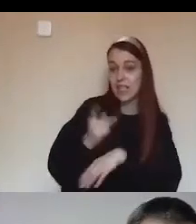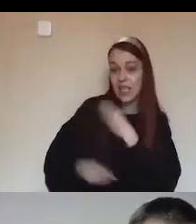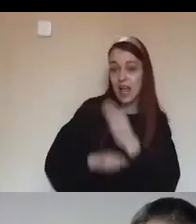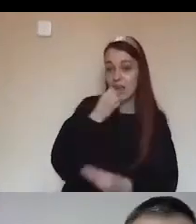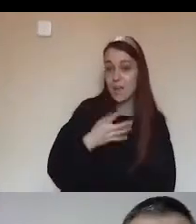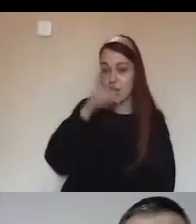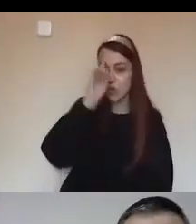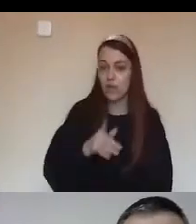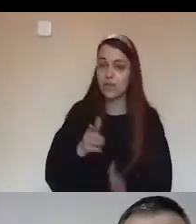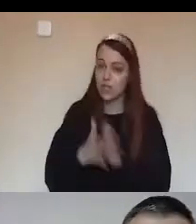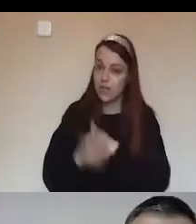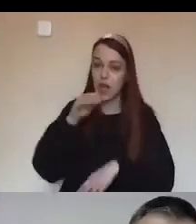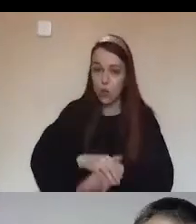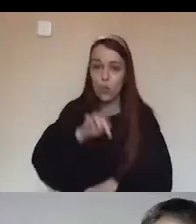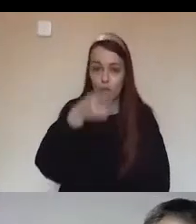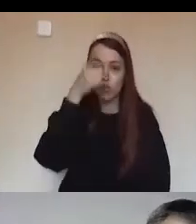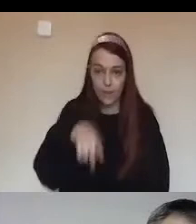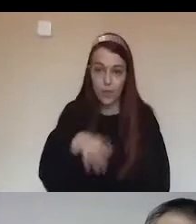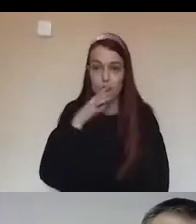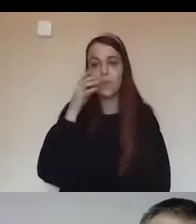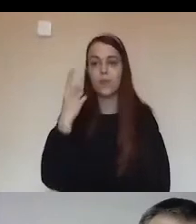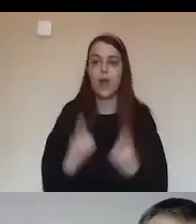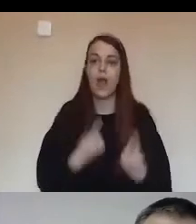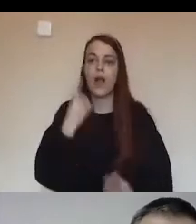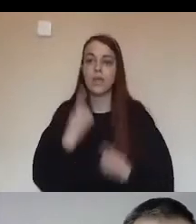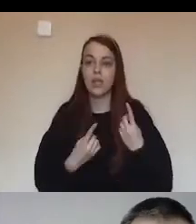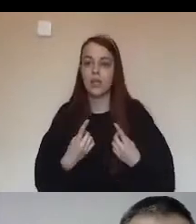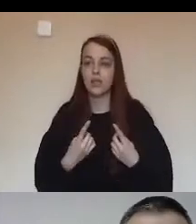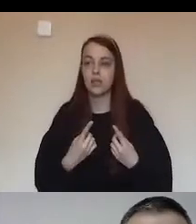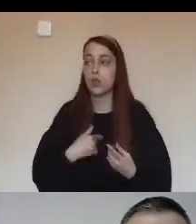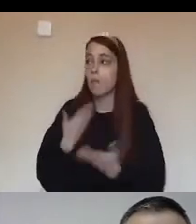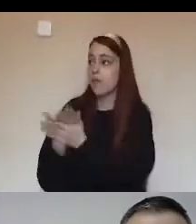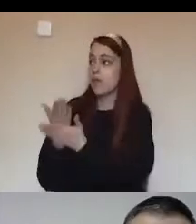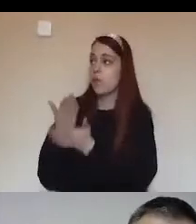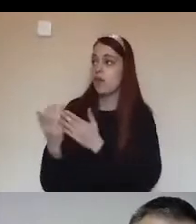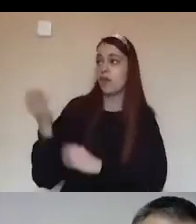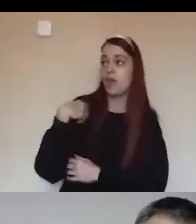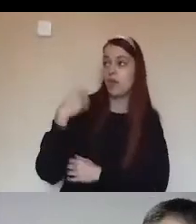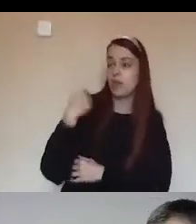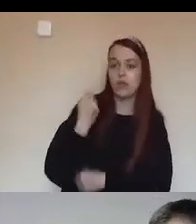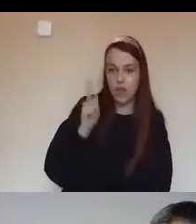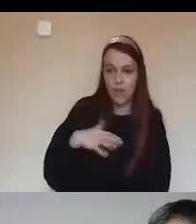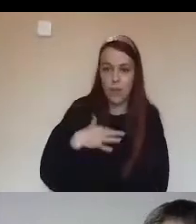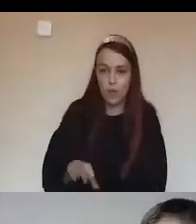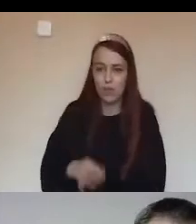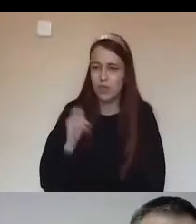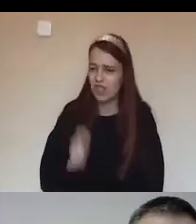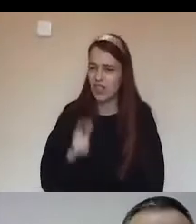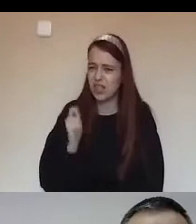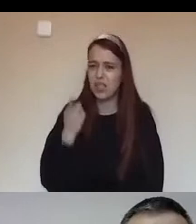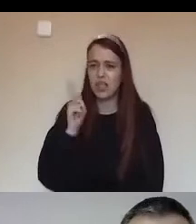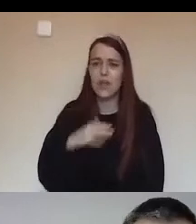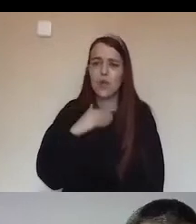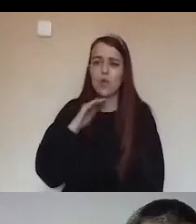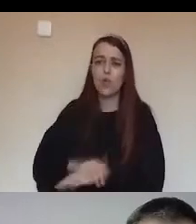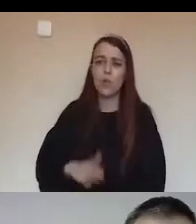esos proyectos, ¿no? Es verdad que hay veces que tampoco se nos hace caso, pero muchas veces, en parte, la culpa también es nuestra por no